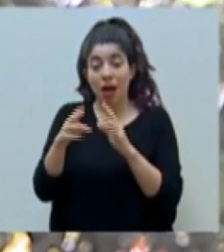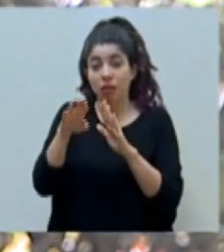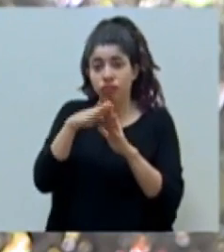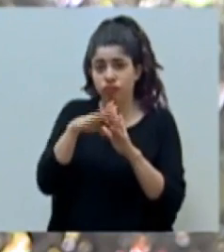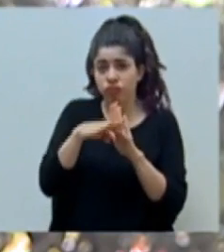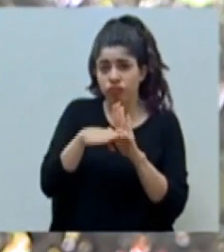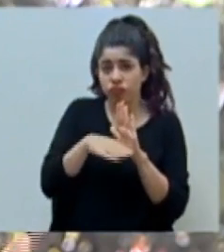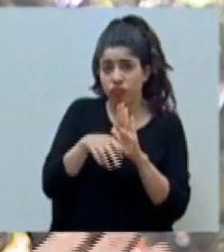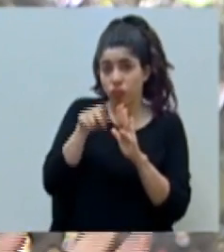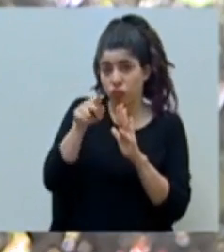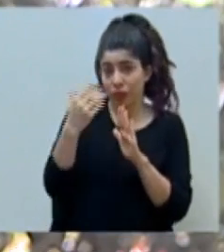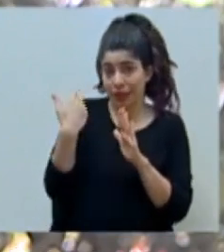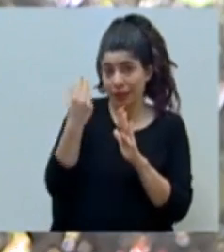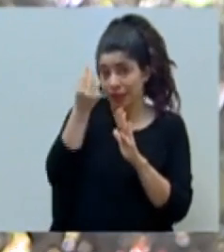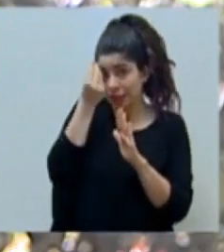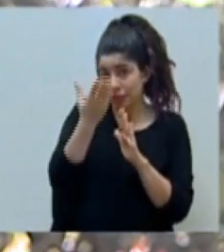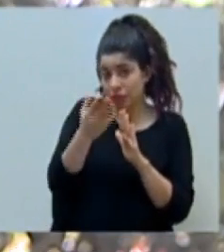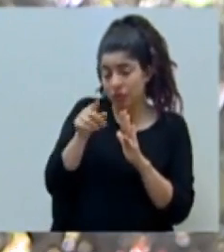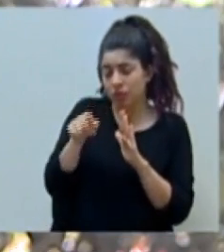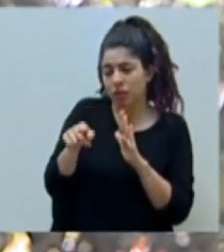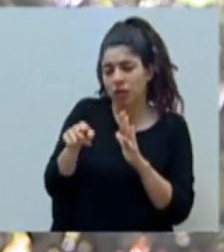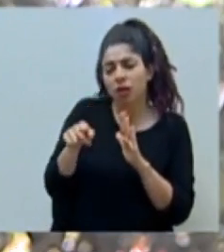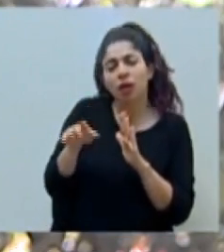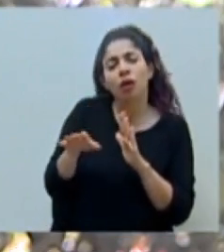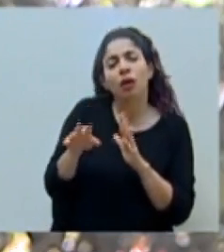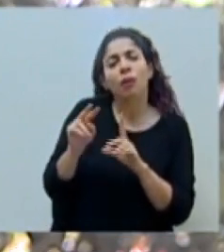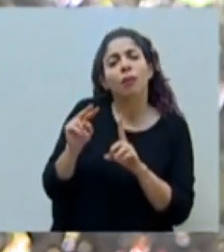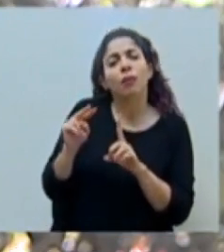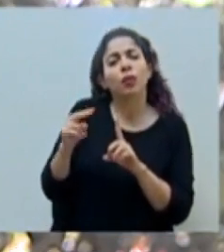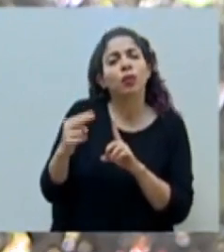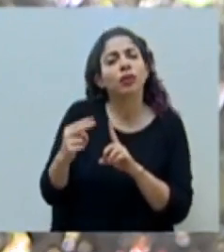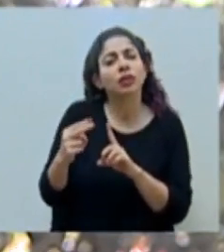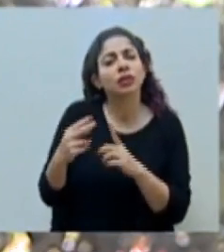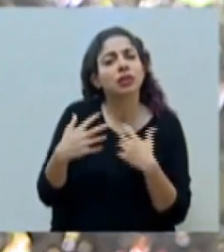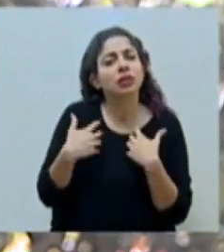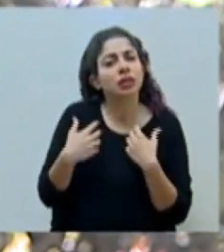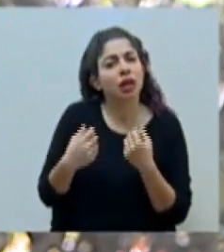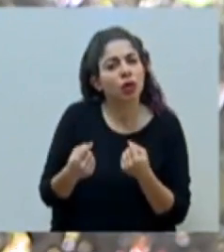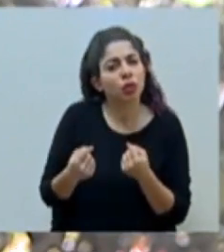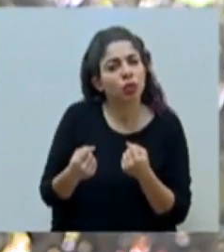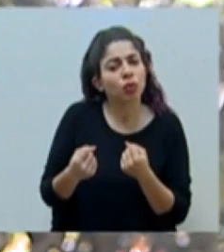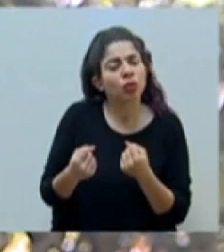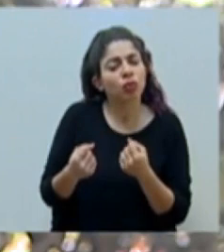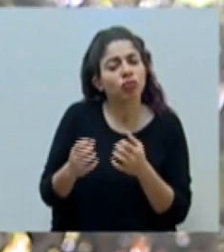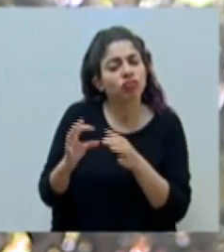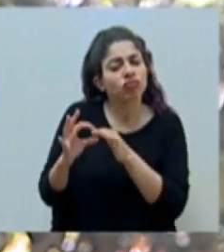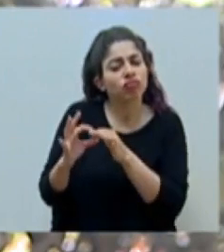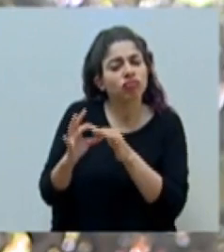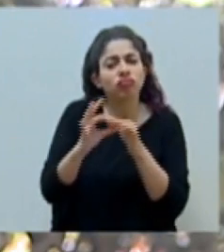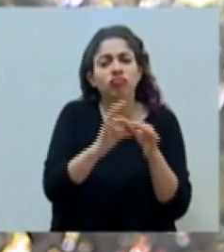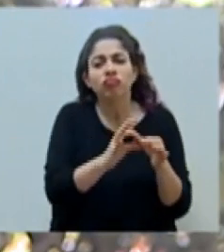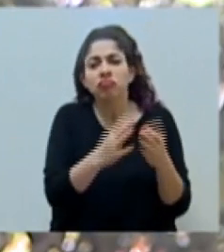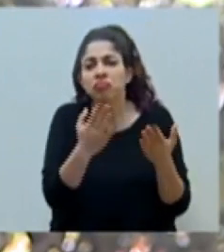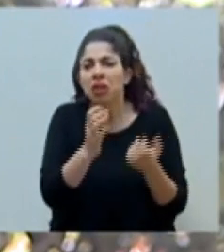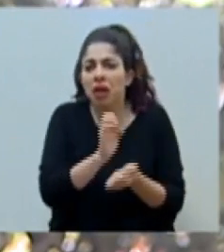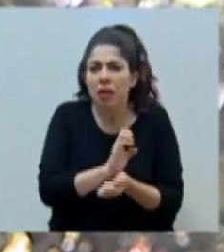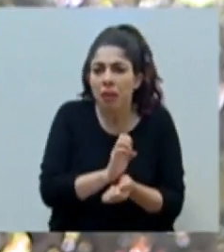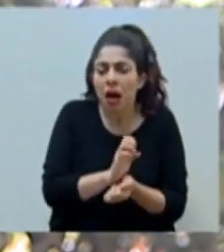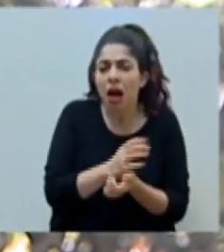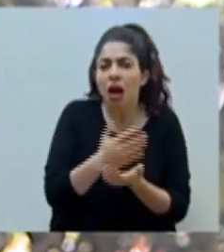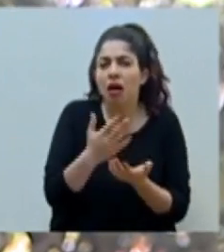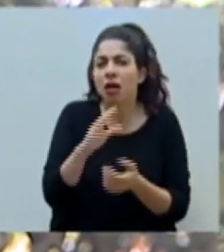medidas que usted anunció ahora, desde el punto de vista sanitario, de salud, de enlace con EVAIS, con la